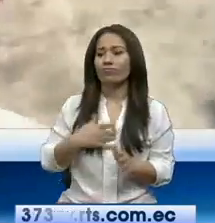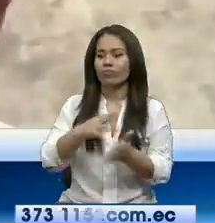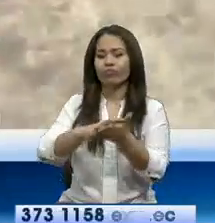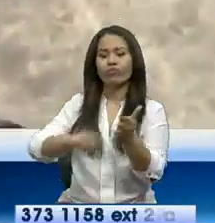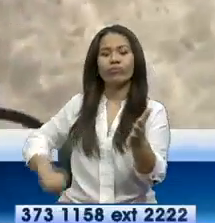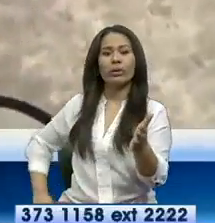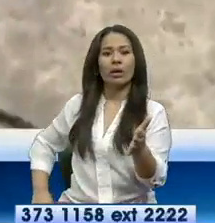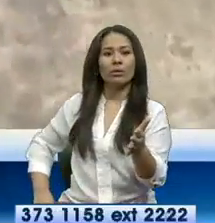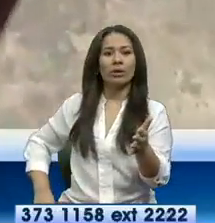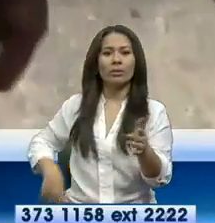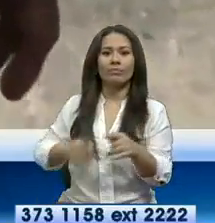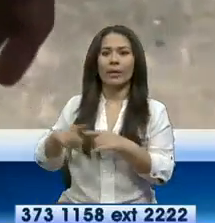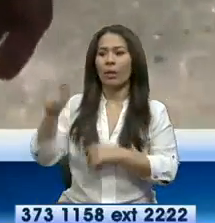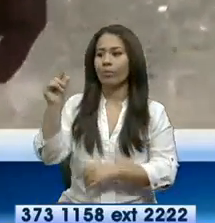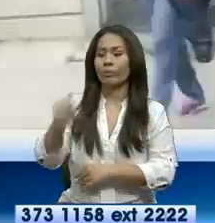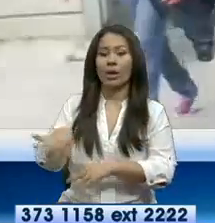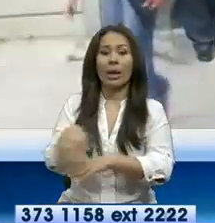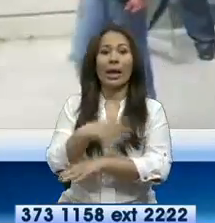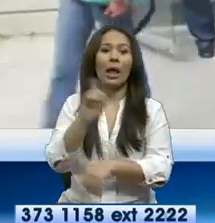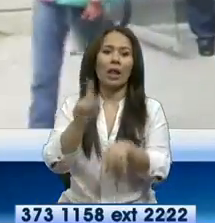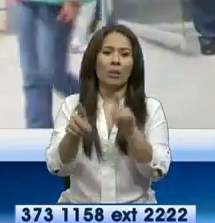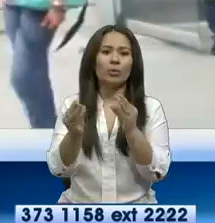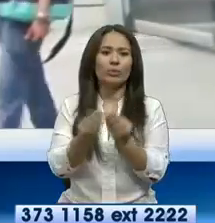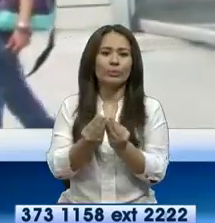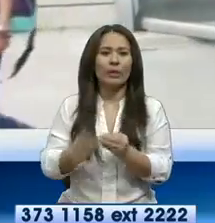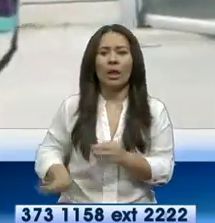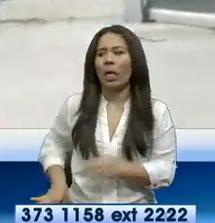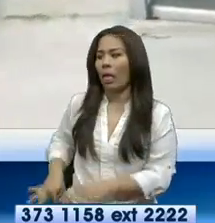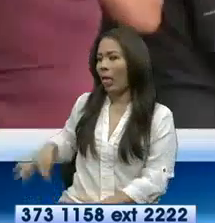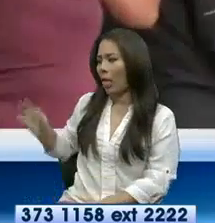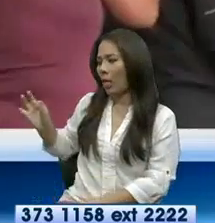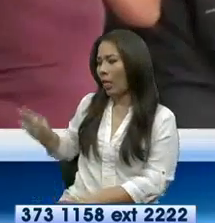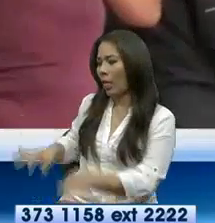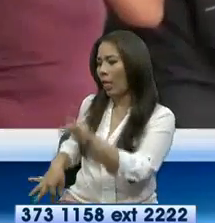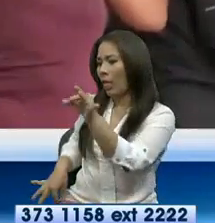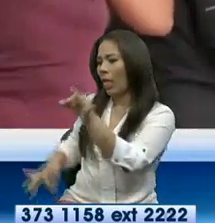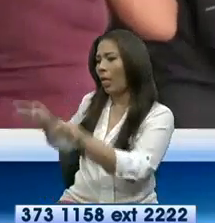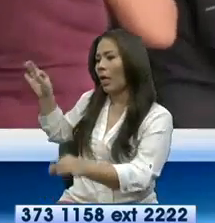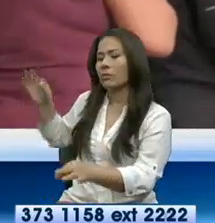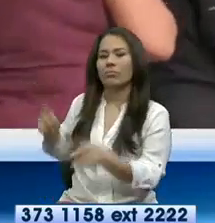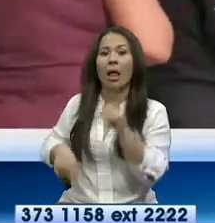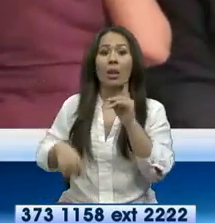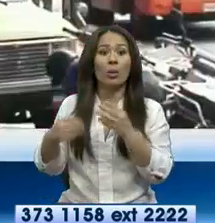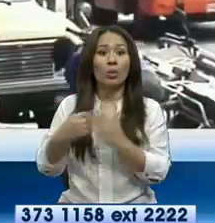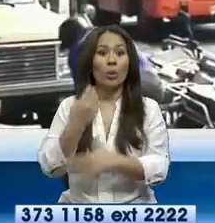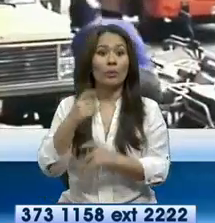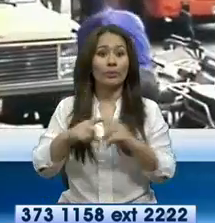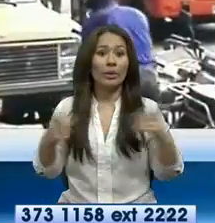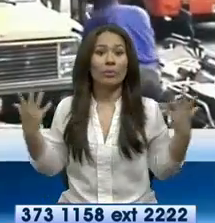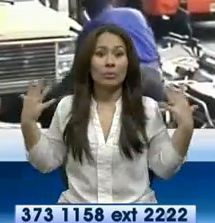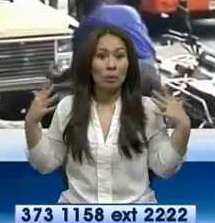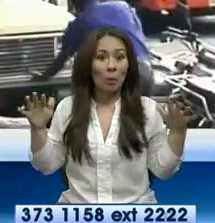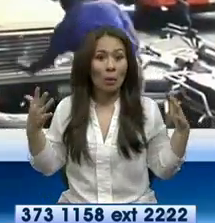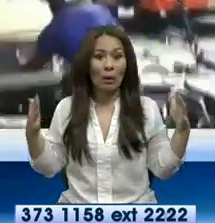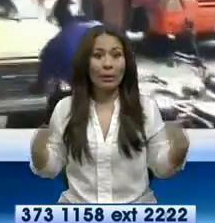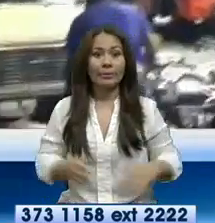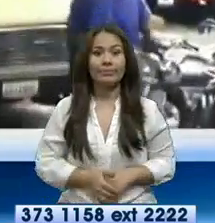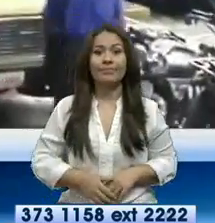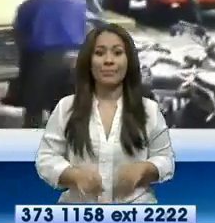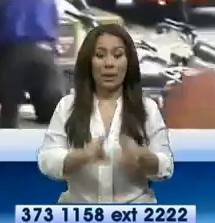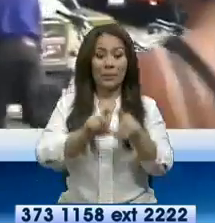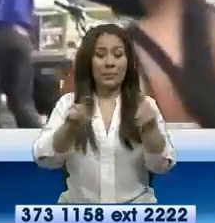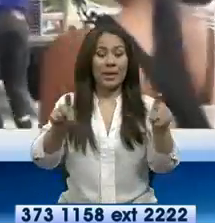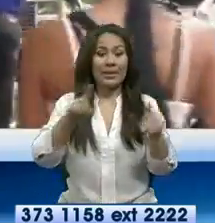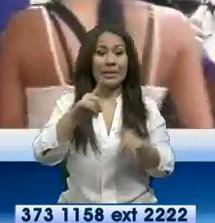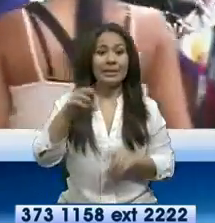pero poco se le ve en la calle, ante una población con los bolsillos vacíos. Los nuevos billetes aún no aparecen. Como dicen por ahí, el billete de